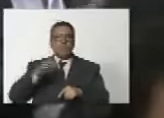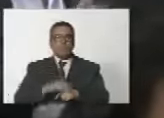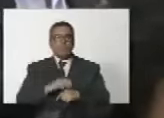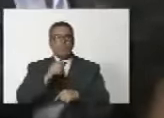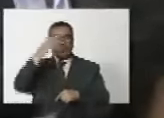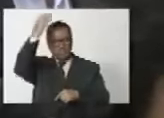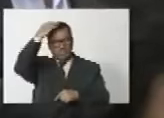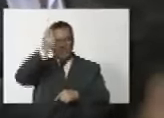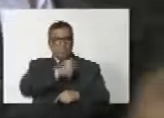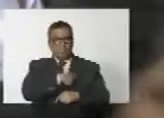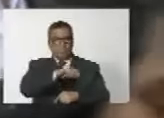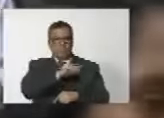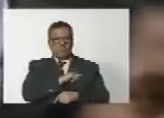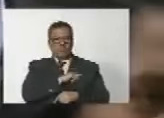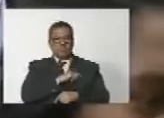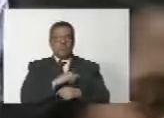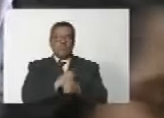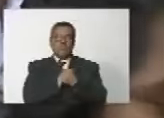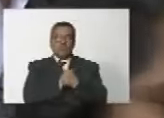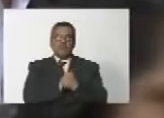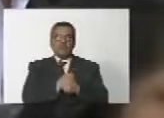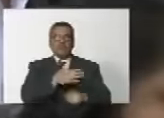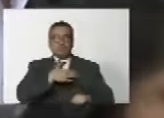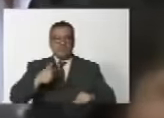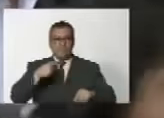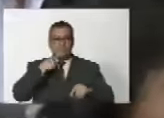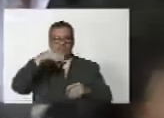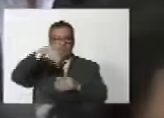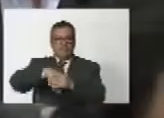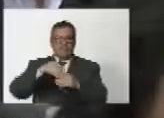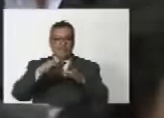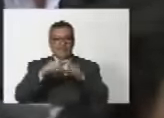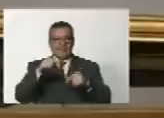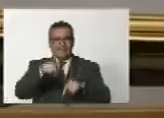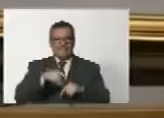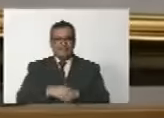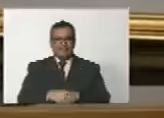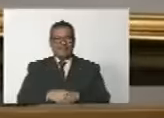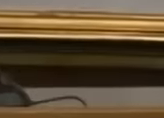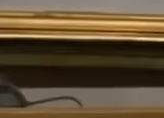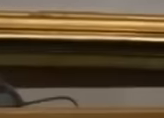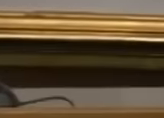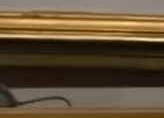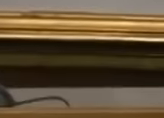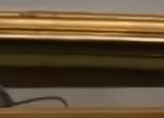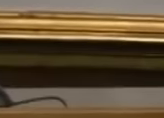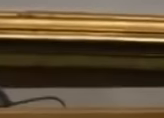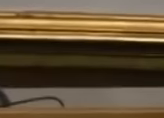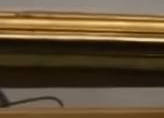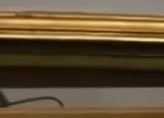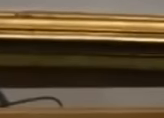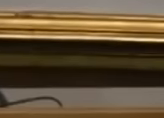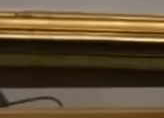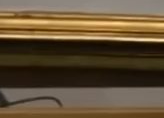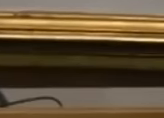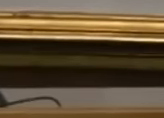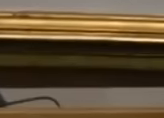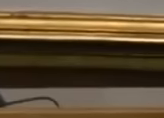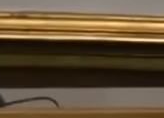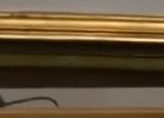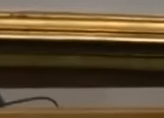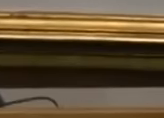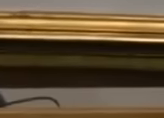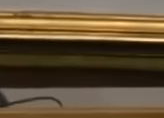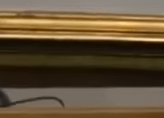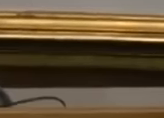en el Reino de España. Un abrazo, se les quiere y a votar todos. Gracias y todas. Gracias.